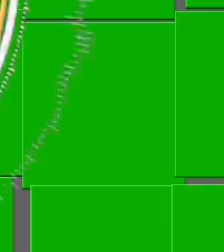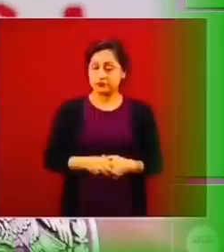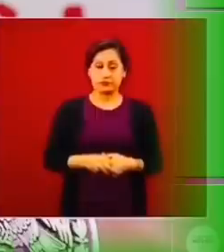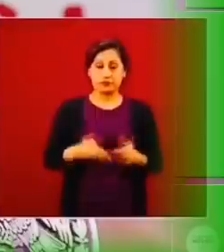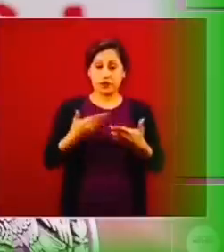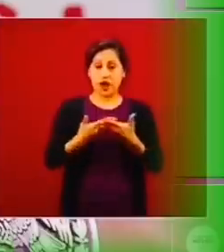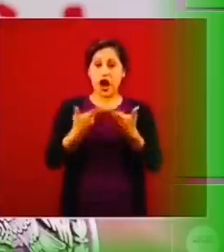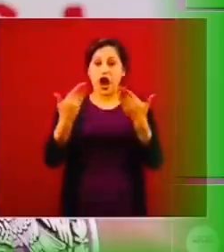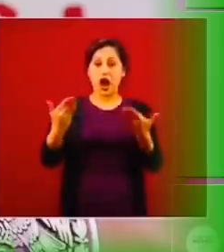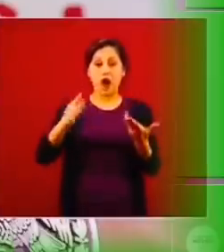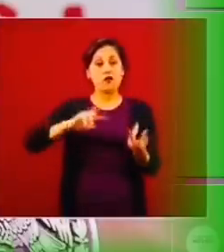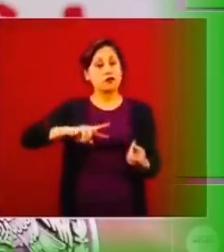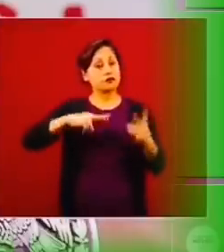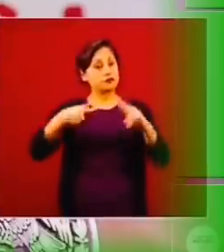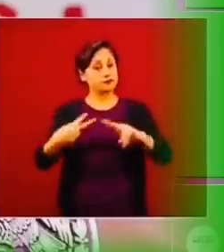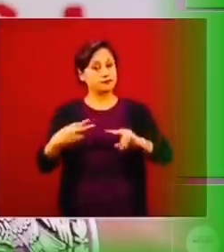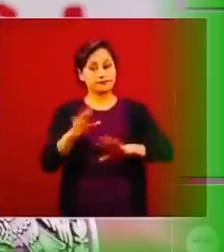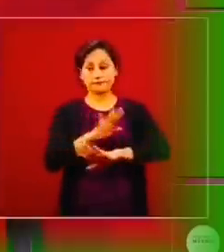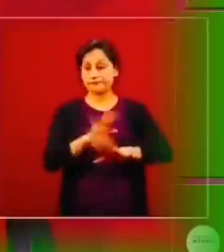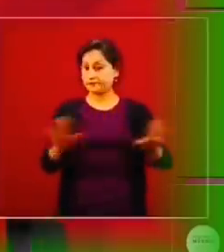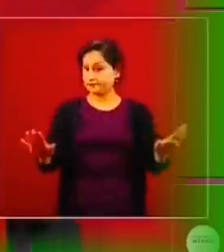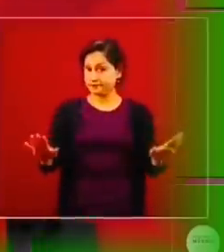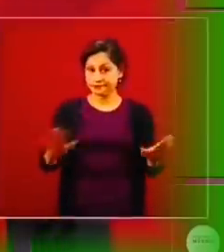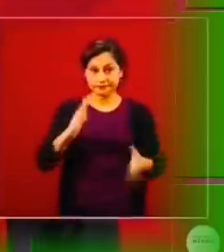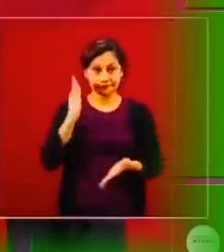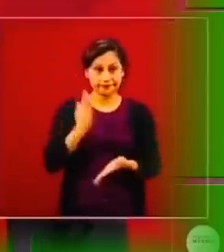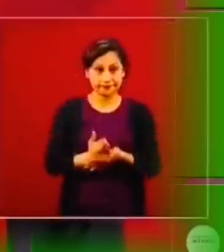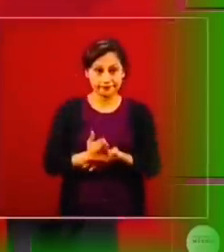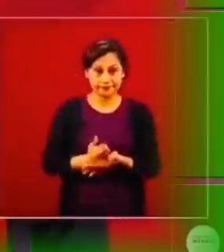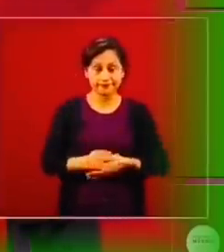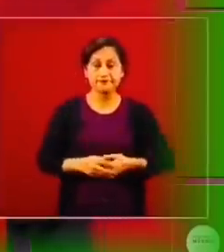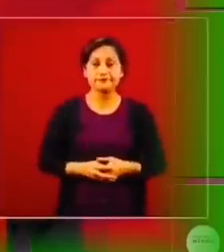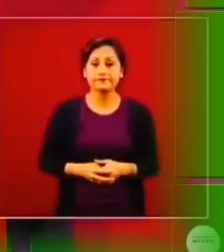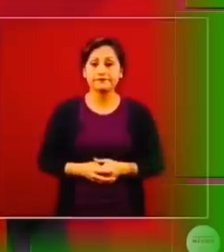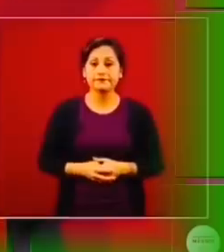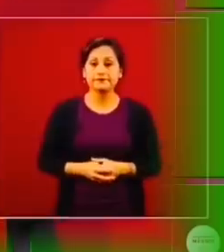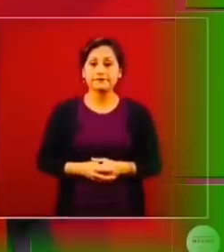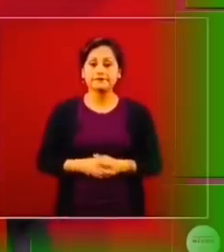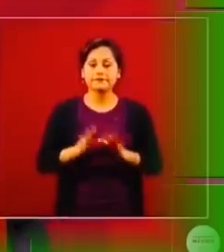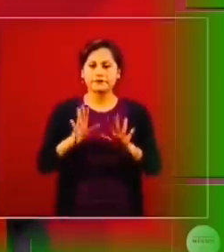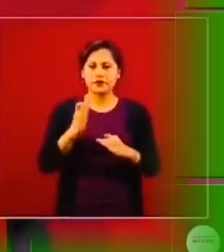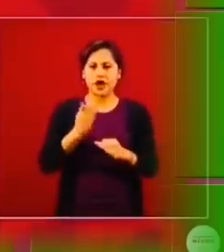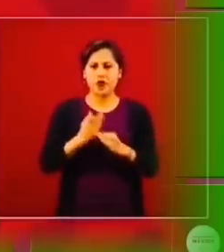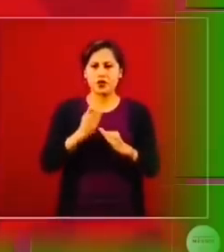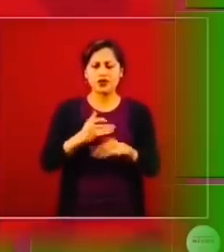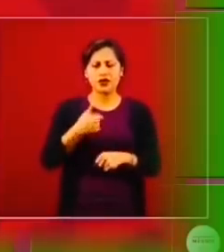próxima. Estoy ahora trabajando sobre un índice